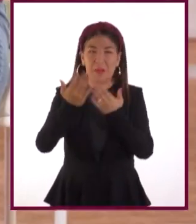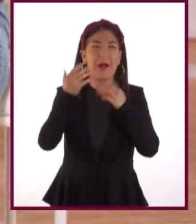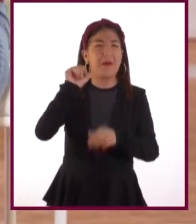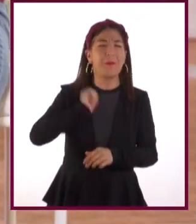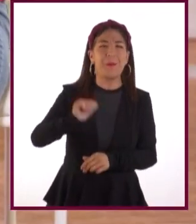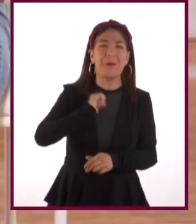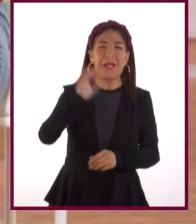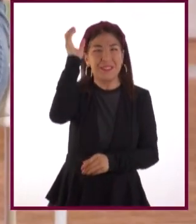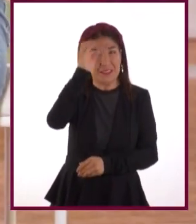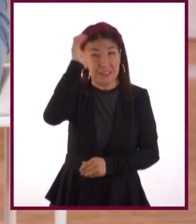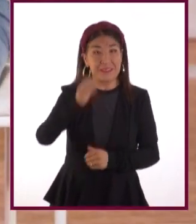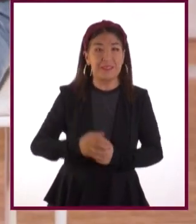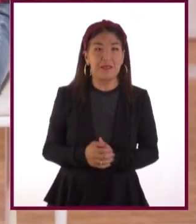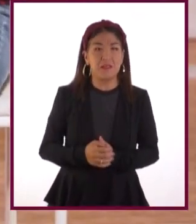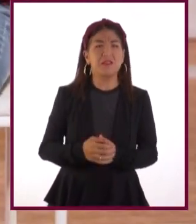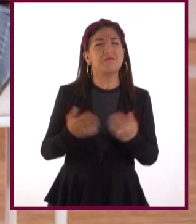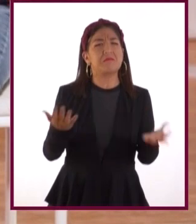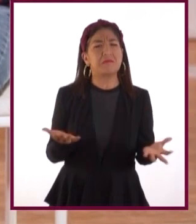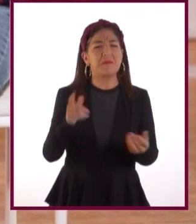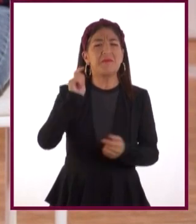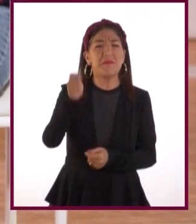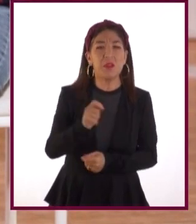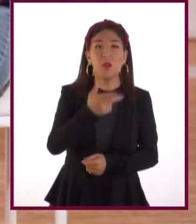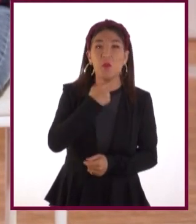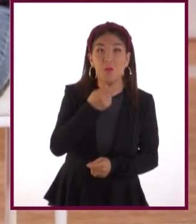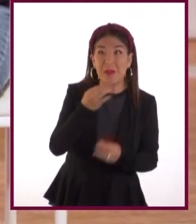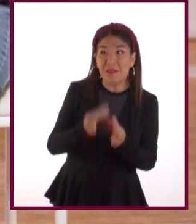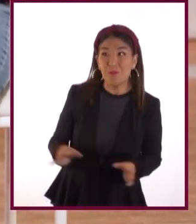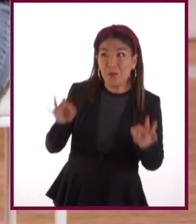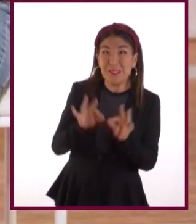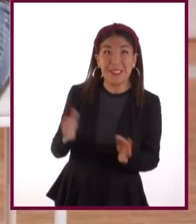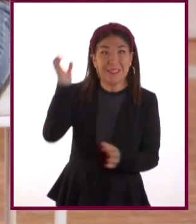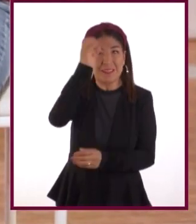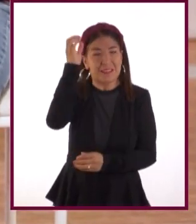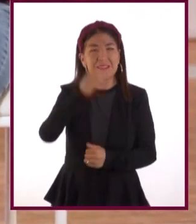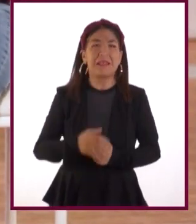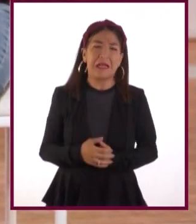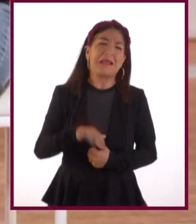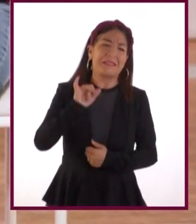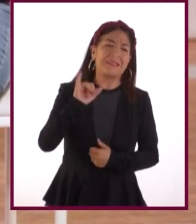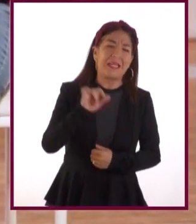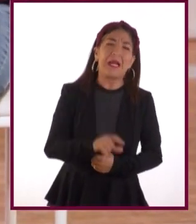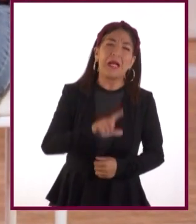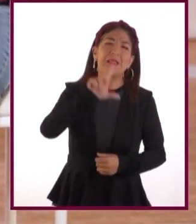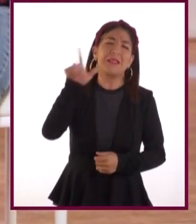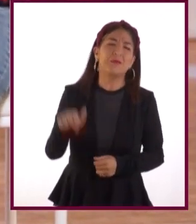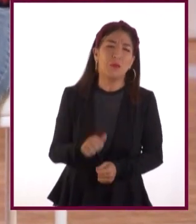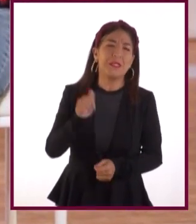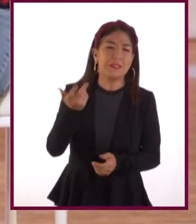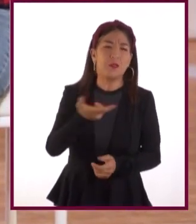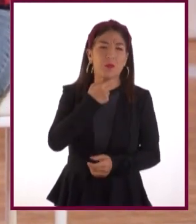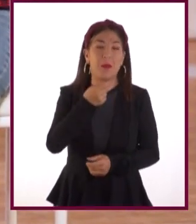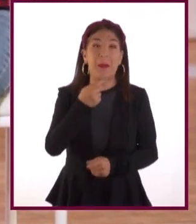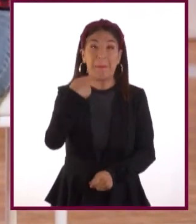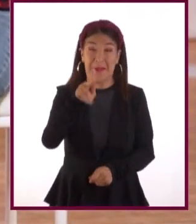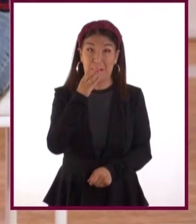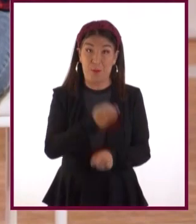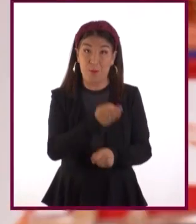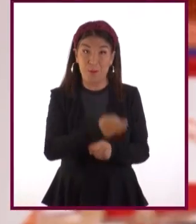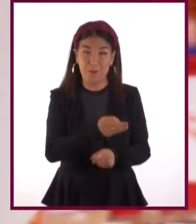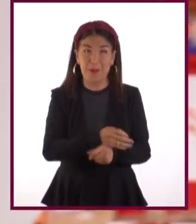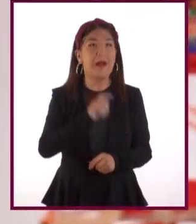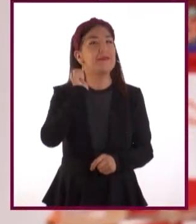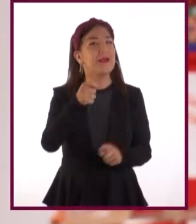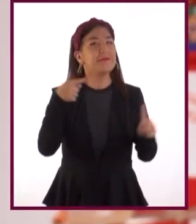ciencia. Oye, ¿y no vamos a hablar por ahí de algún hombre importante? Sí mencionaremos por ahí algún nombre